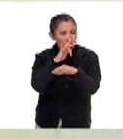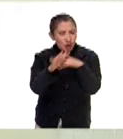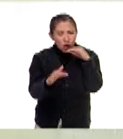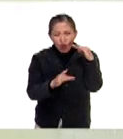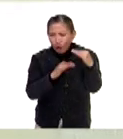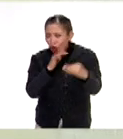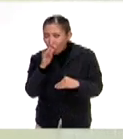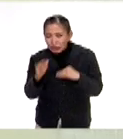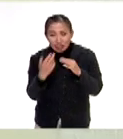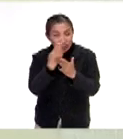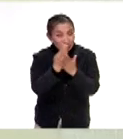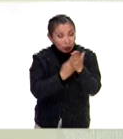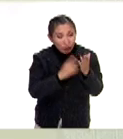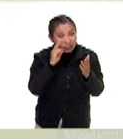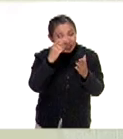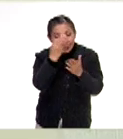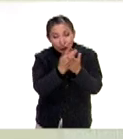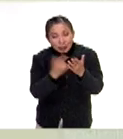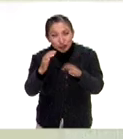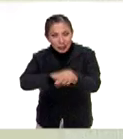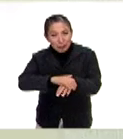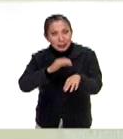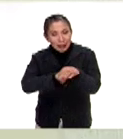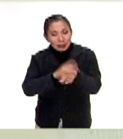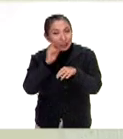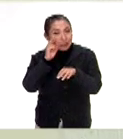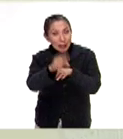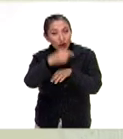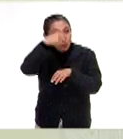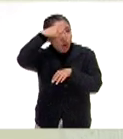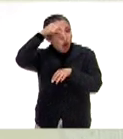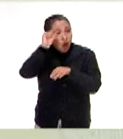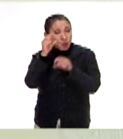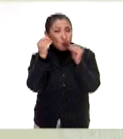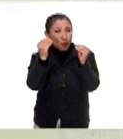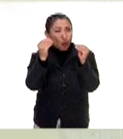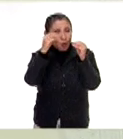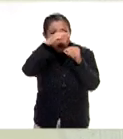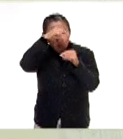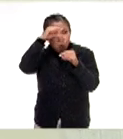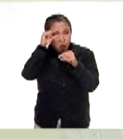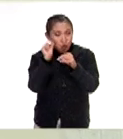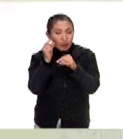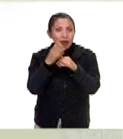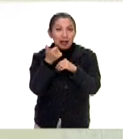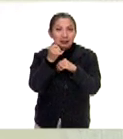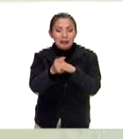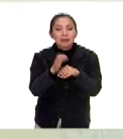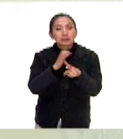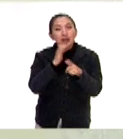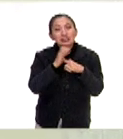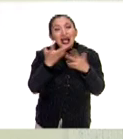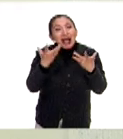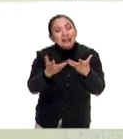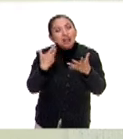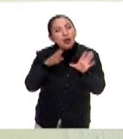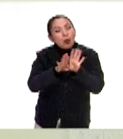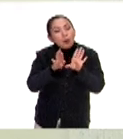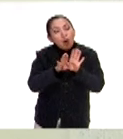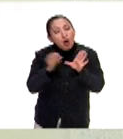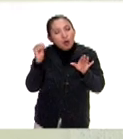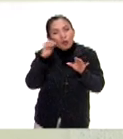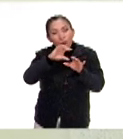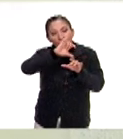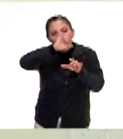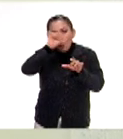los dibujos que le hacen todos sus amigos aparecen como las cejas pobladas y grandes que tenía Chávez. Entonces, lo que hace es ponerlas como en una